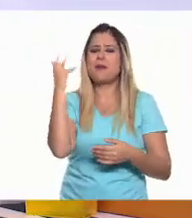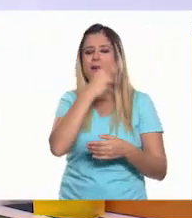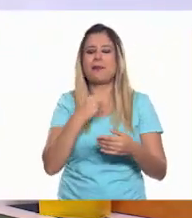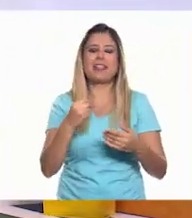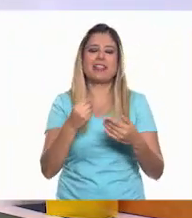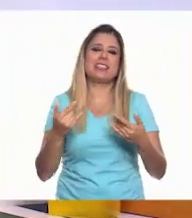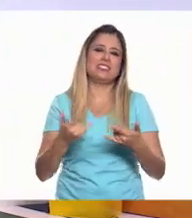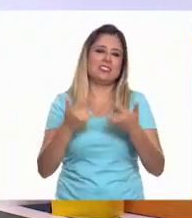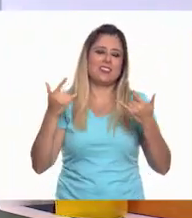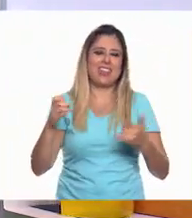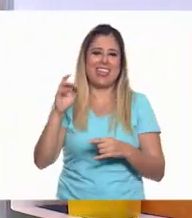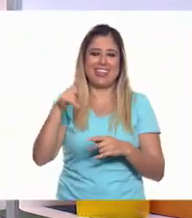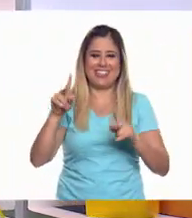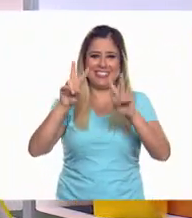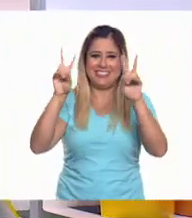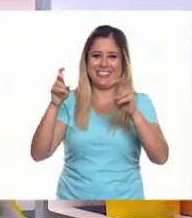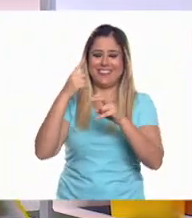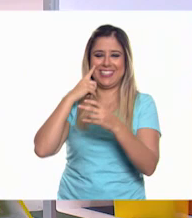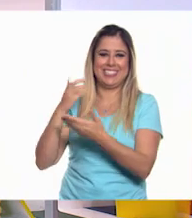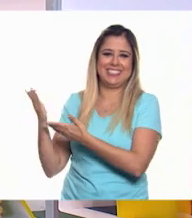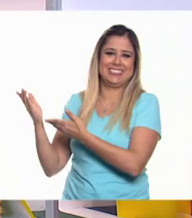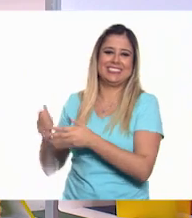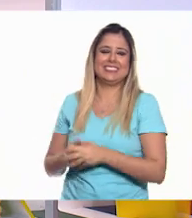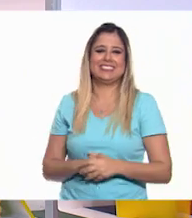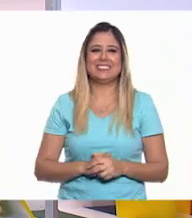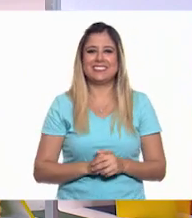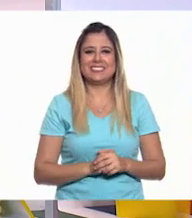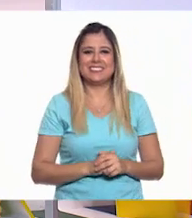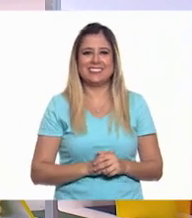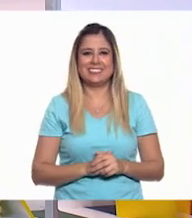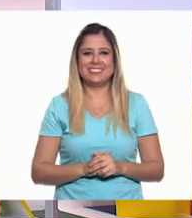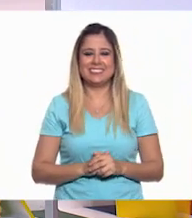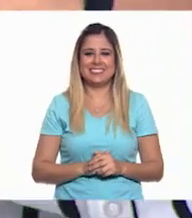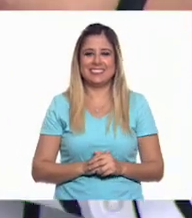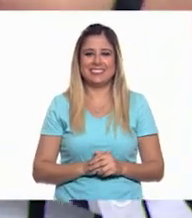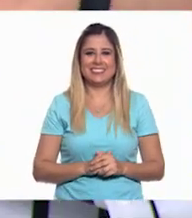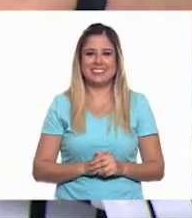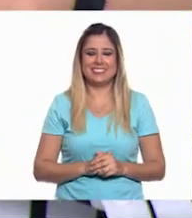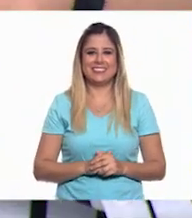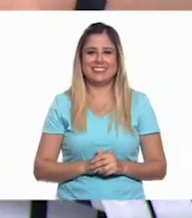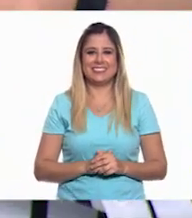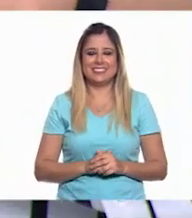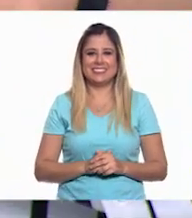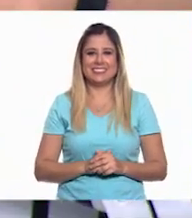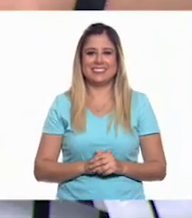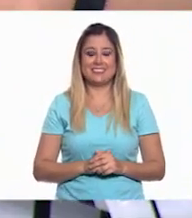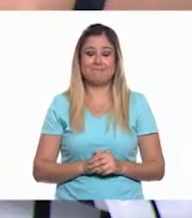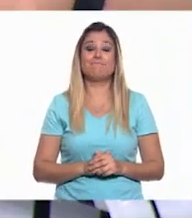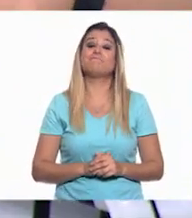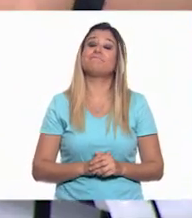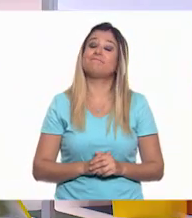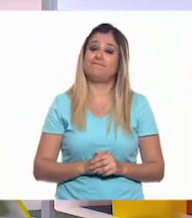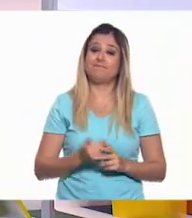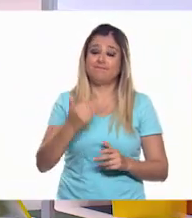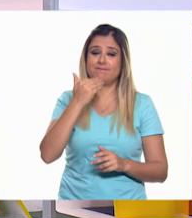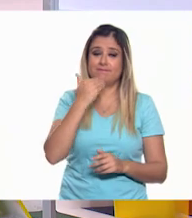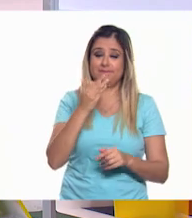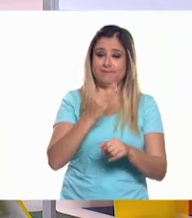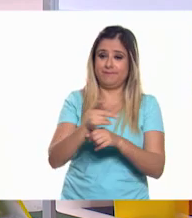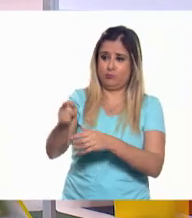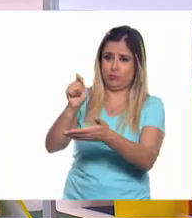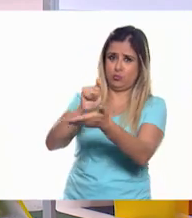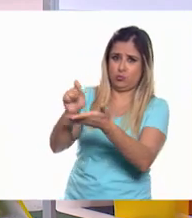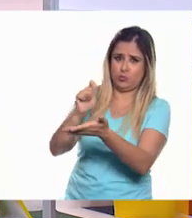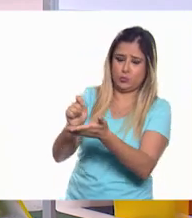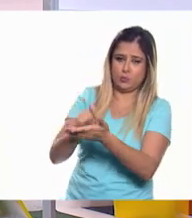Eric. Voy a ponerle. Muy bien, en lo que Eric está